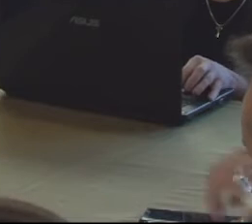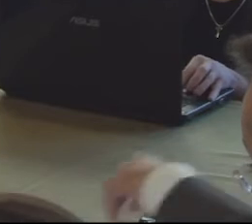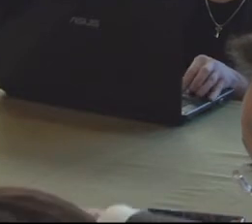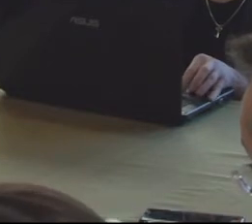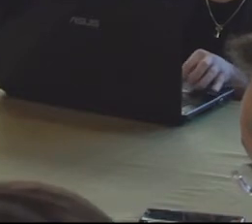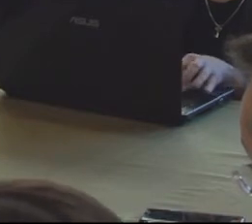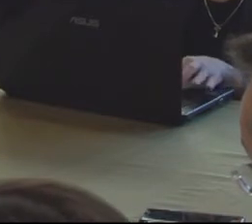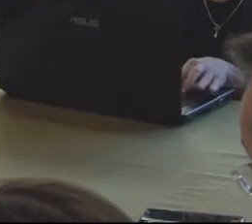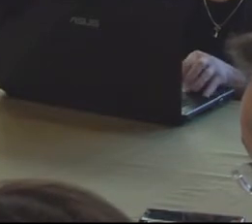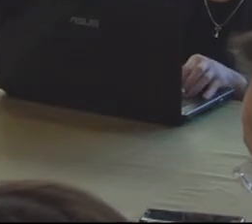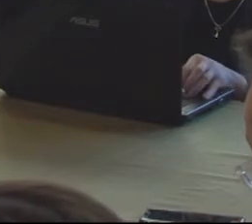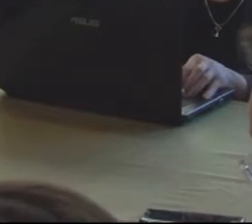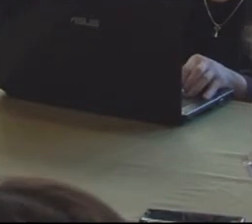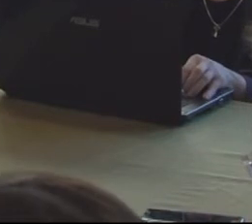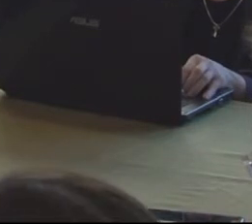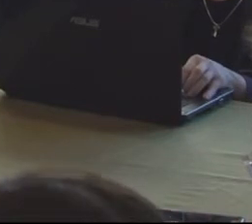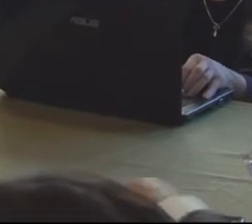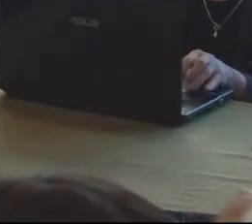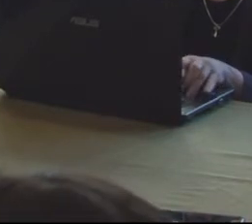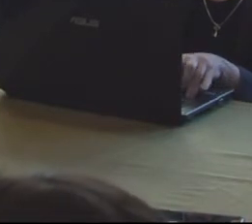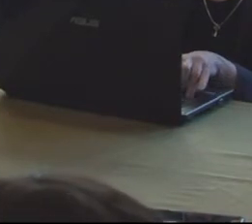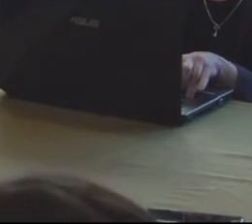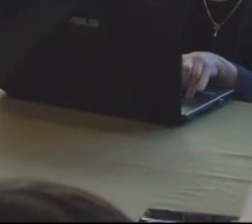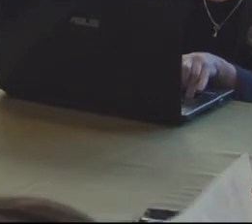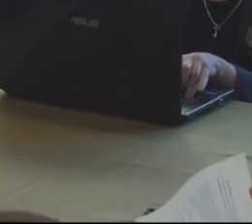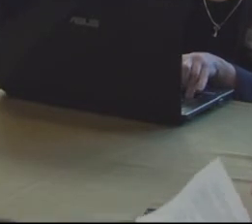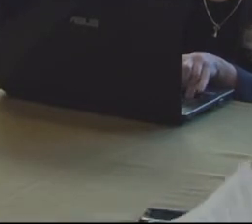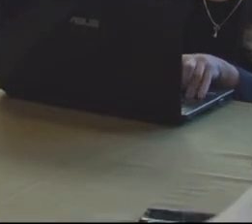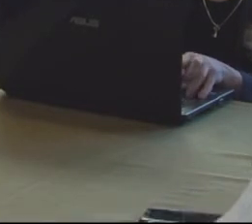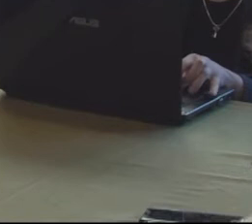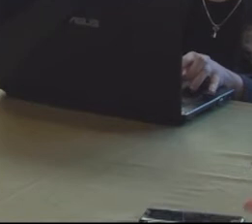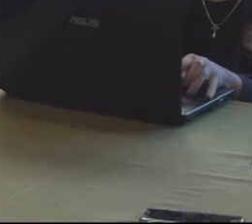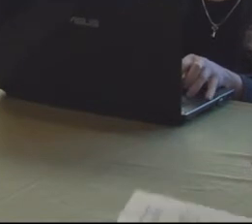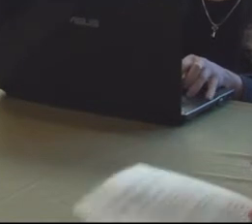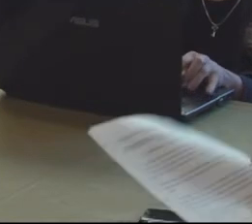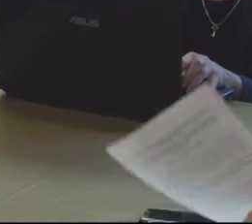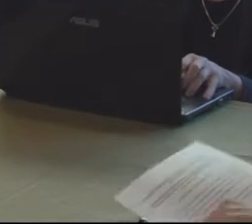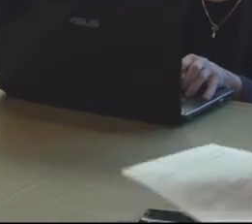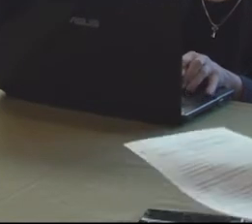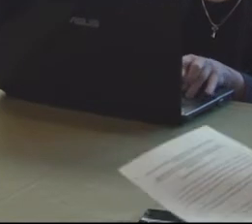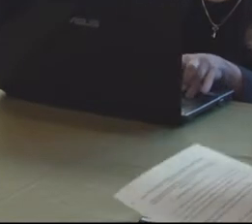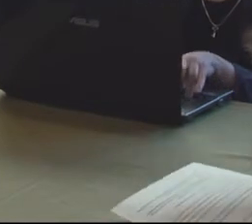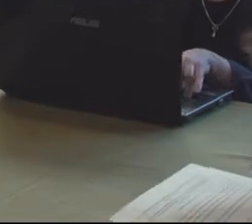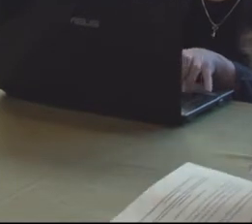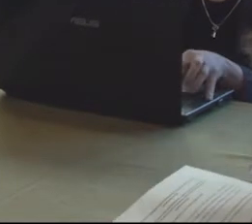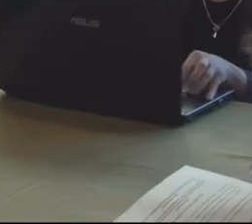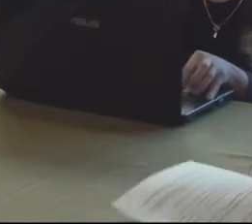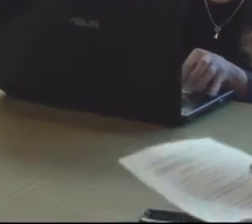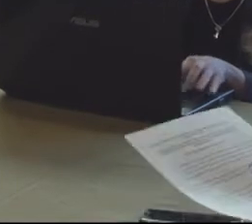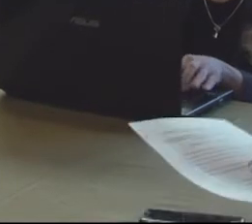nuestro reconocimiento y agradecimiento al ilustre Estado de Uruguay